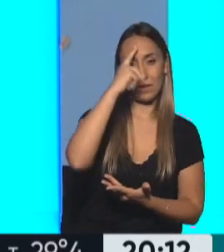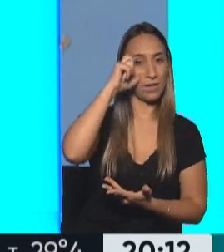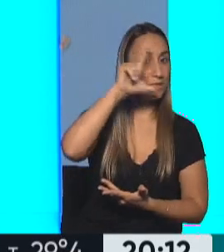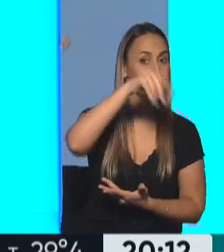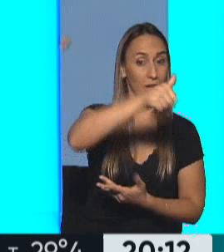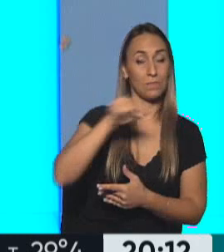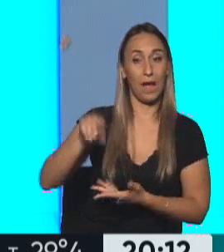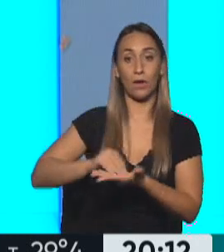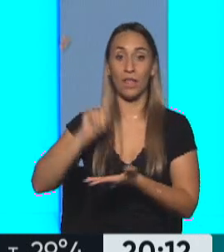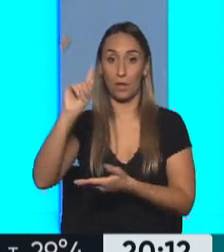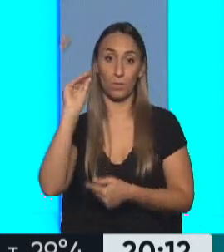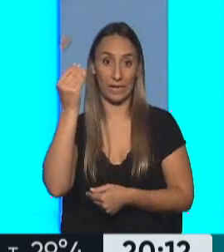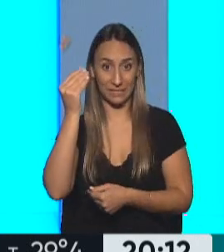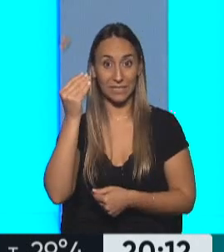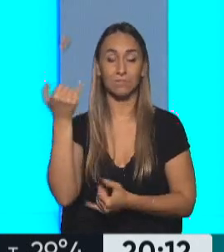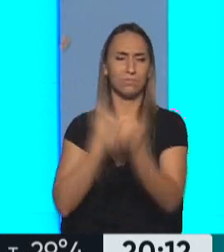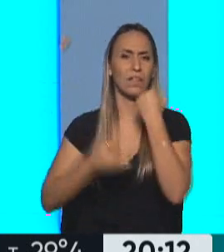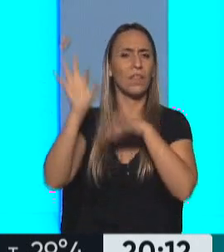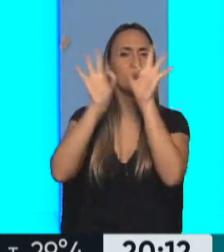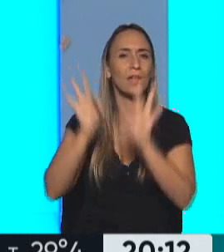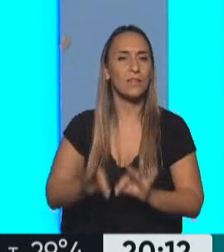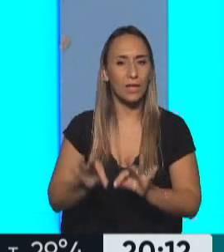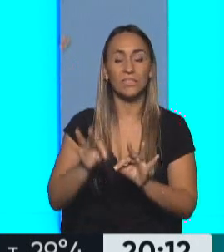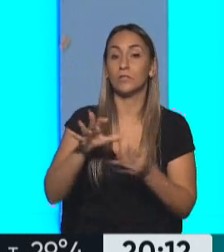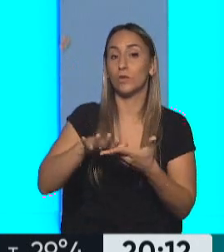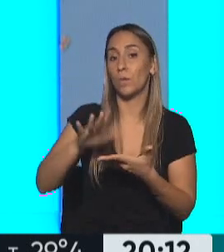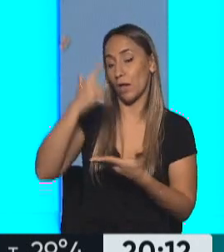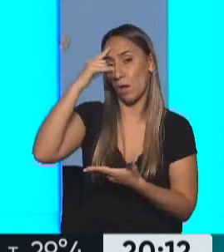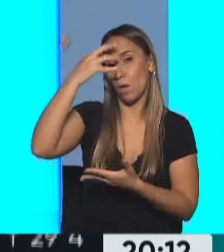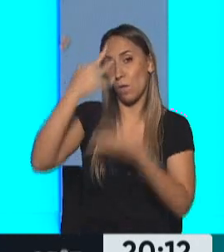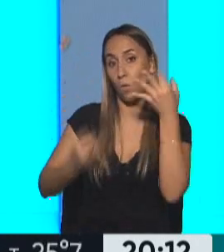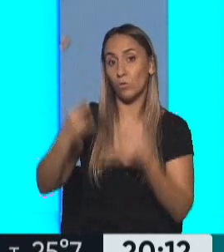Brasil, contándonos más detalles acerca de esta decisión de la justicia